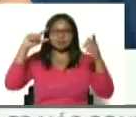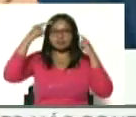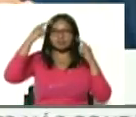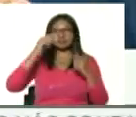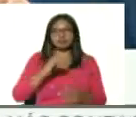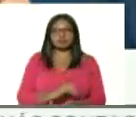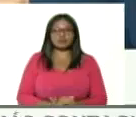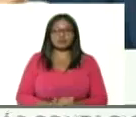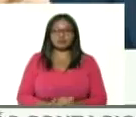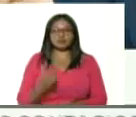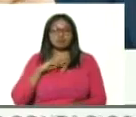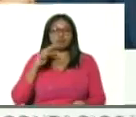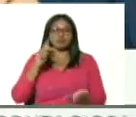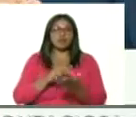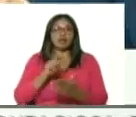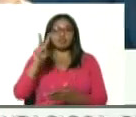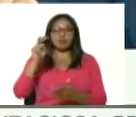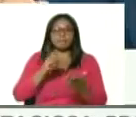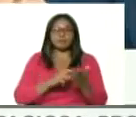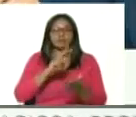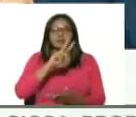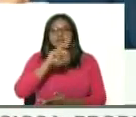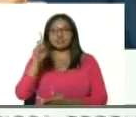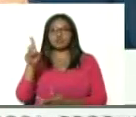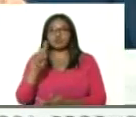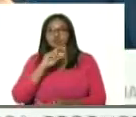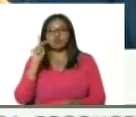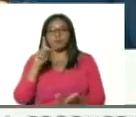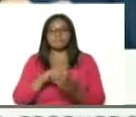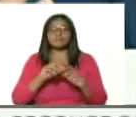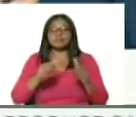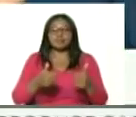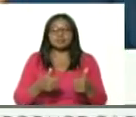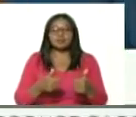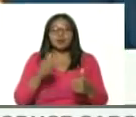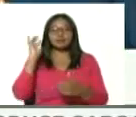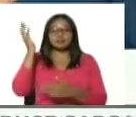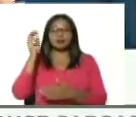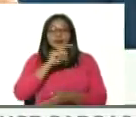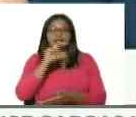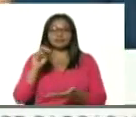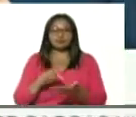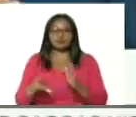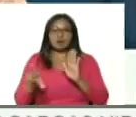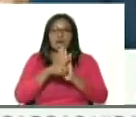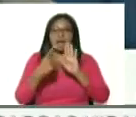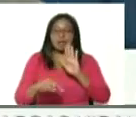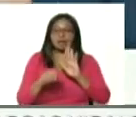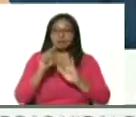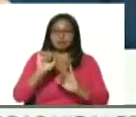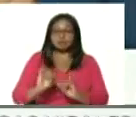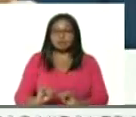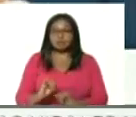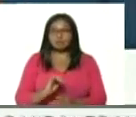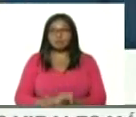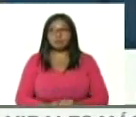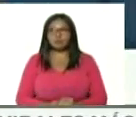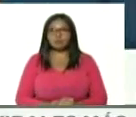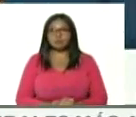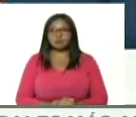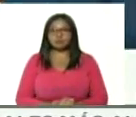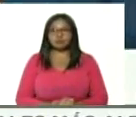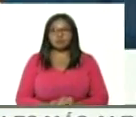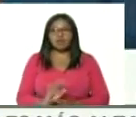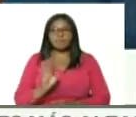el 2021 y nosotros llegamos a la Asamblea Nacional con esa ley extraordinaria que usted, recogiendo